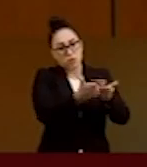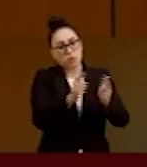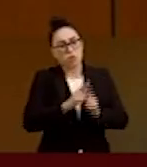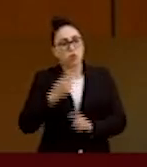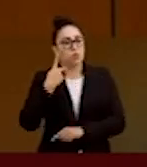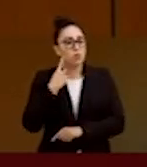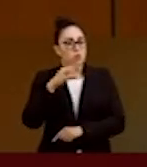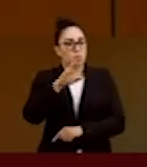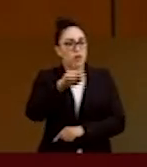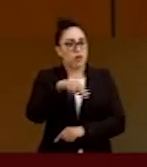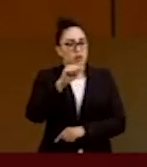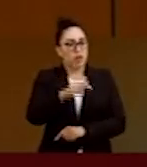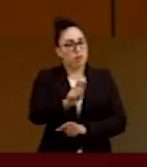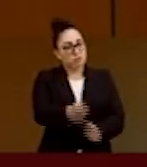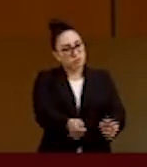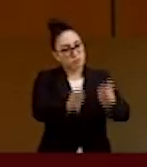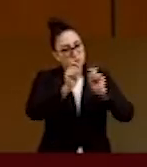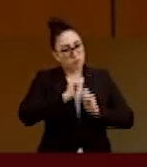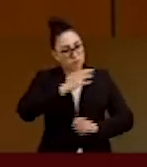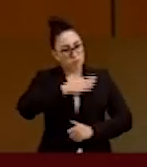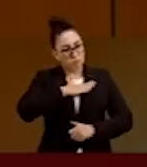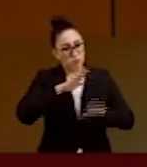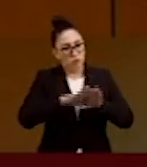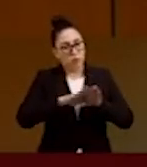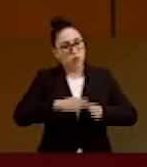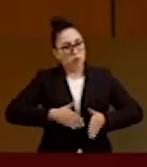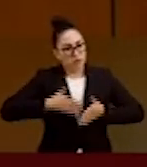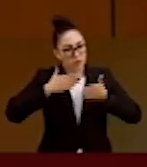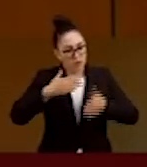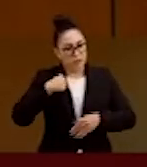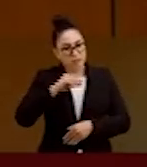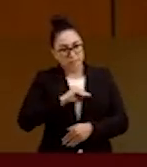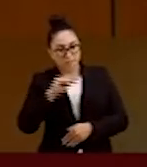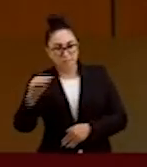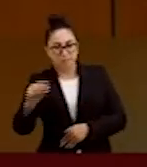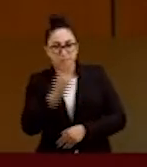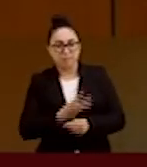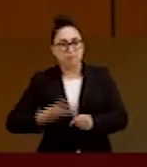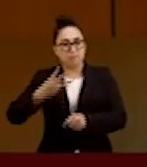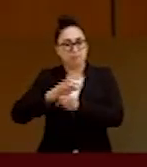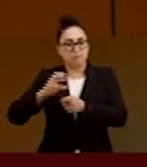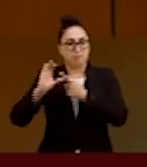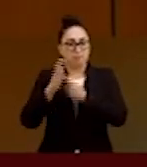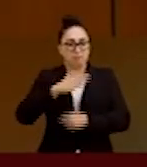depositado su confianza en mi persona y permitirme ser presidente de la tercera comisión.